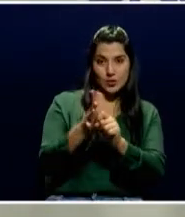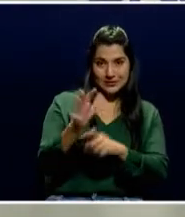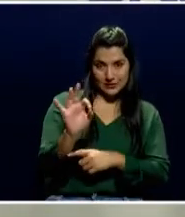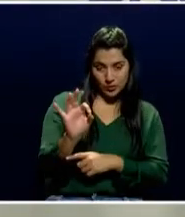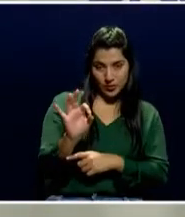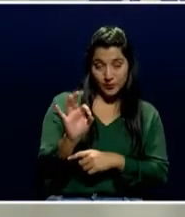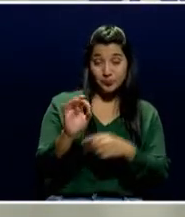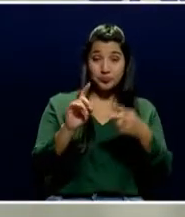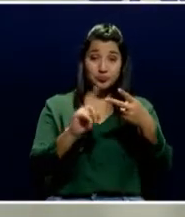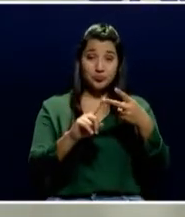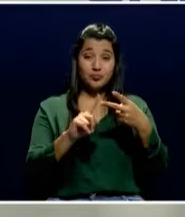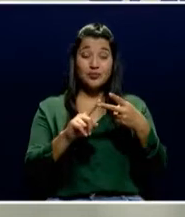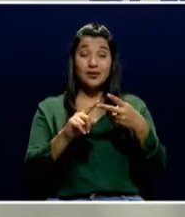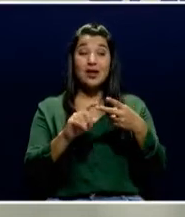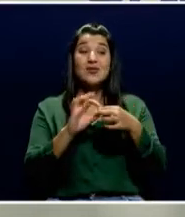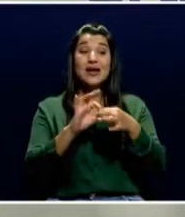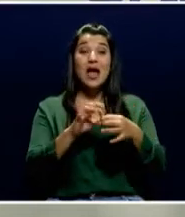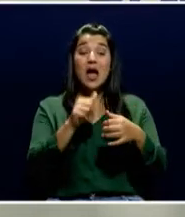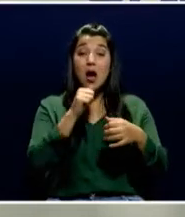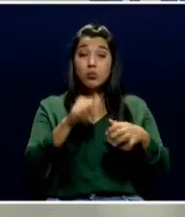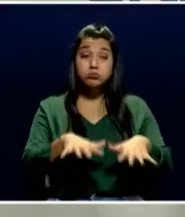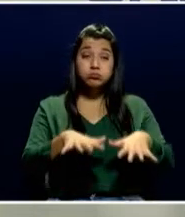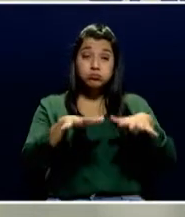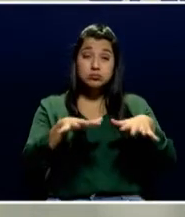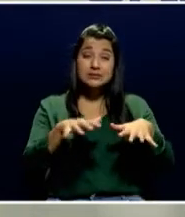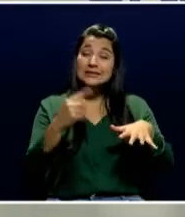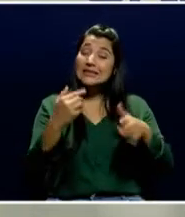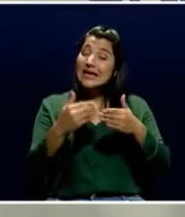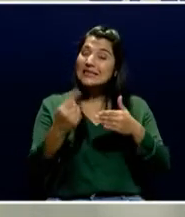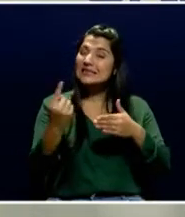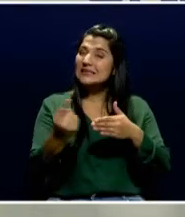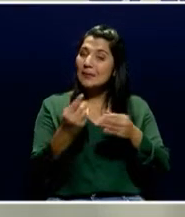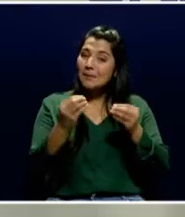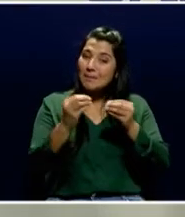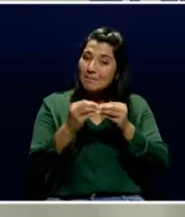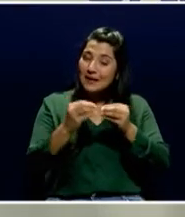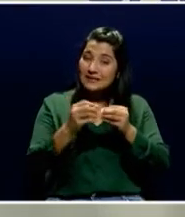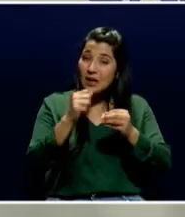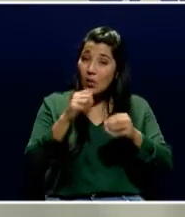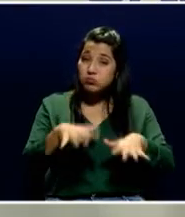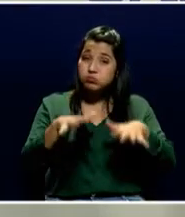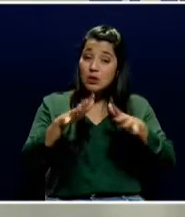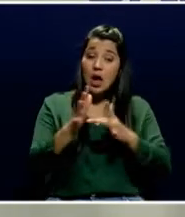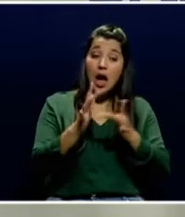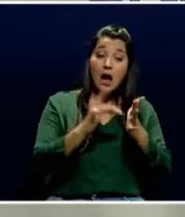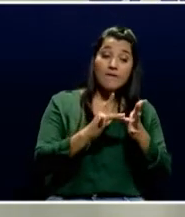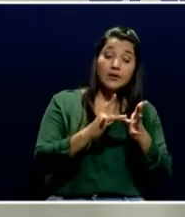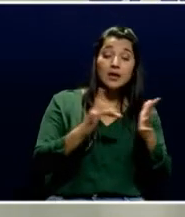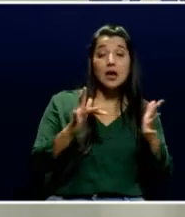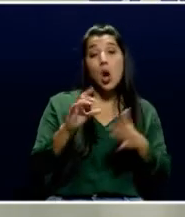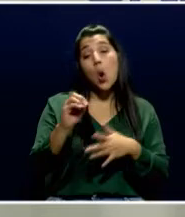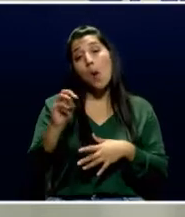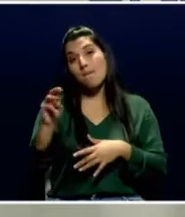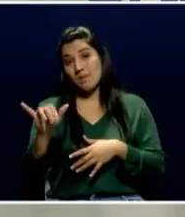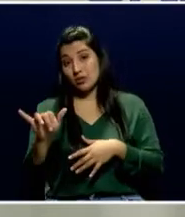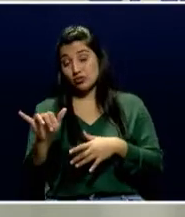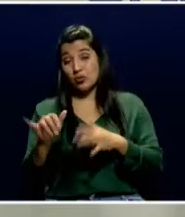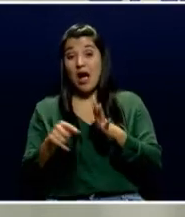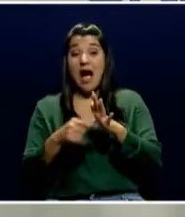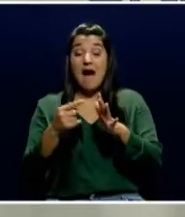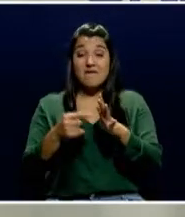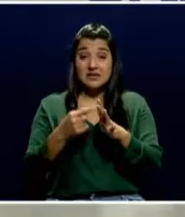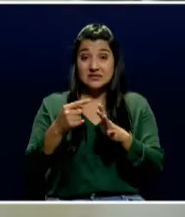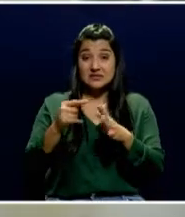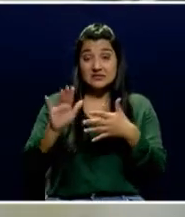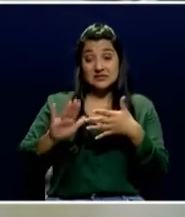inundaciones, tenemos una época importante que es entre abril y mayo. En algunos años tenemos inundaciones en el Caribe en